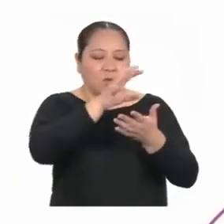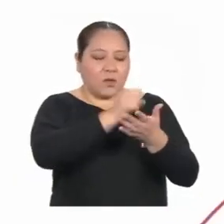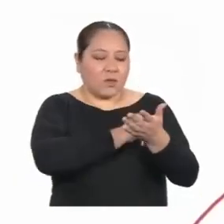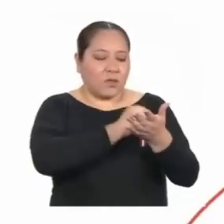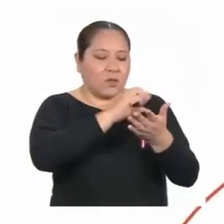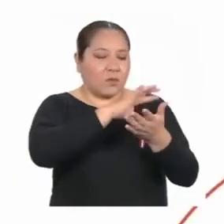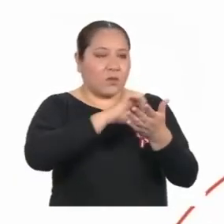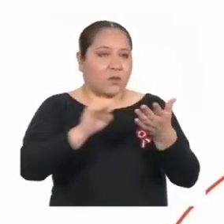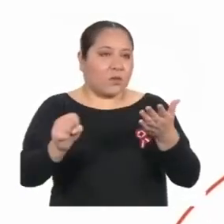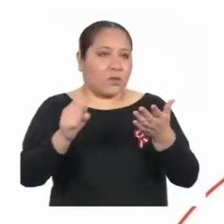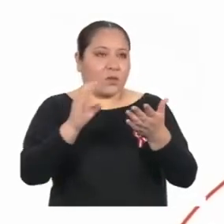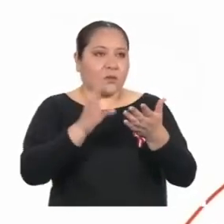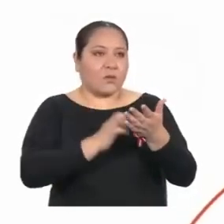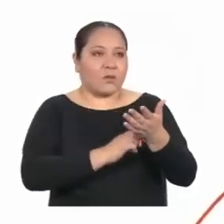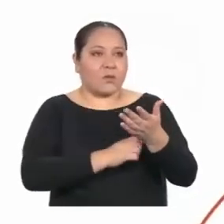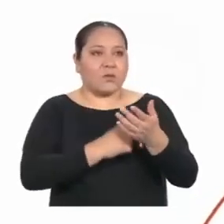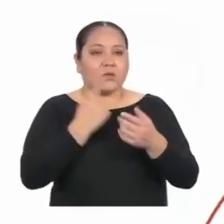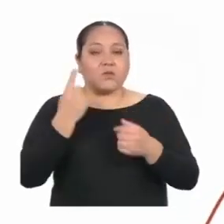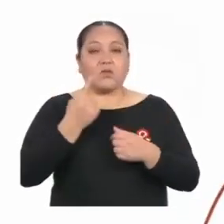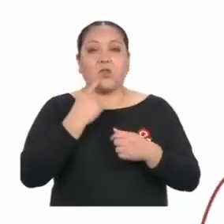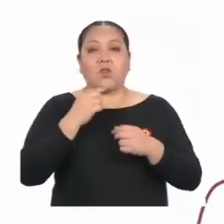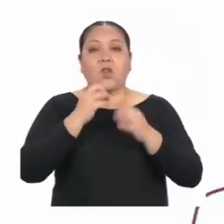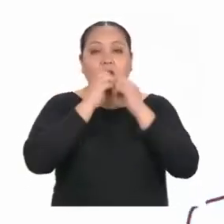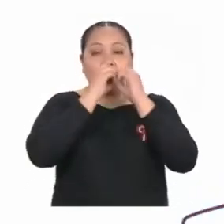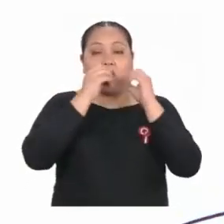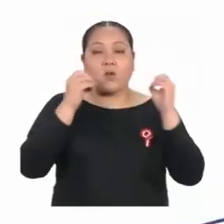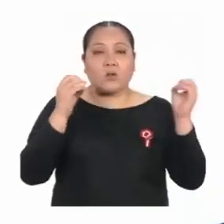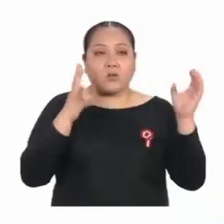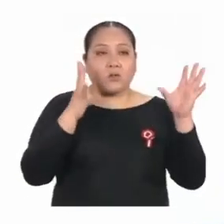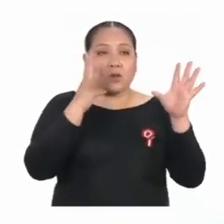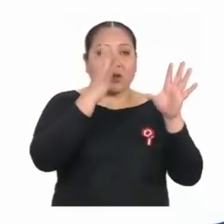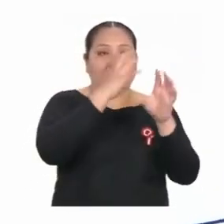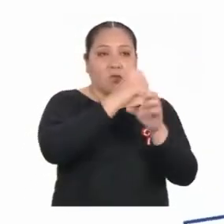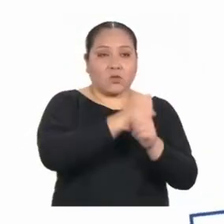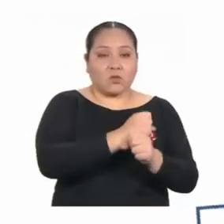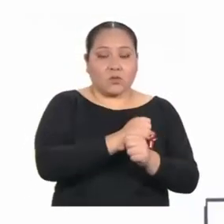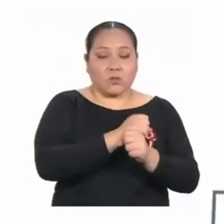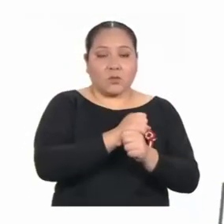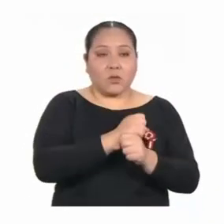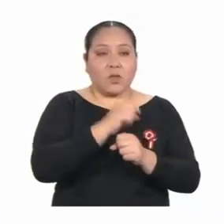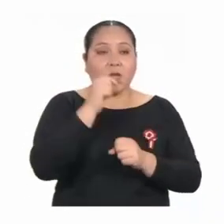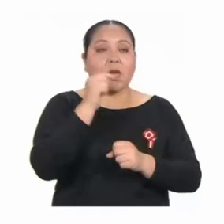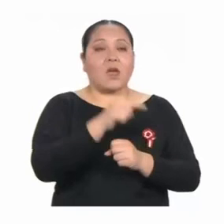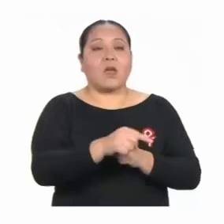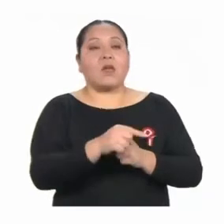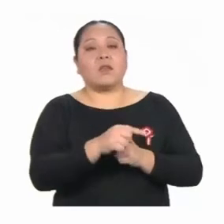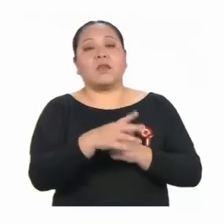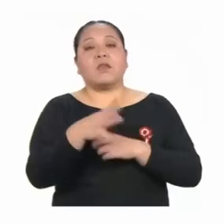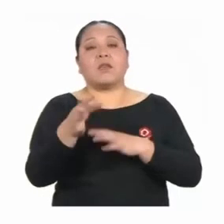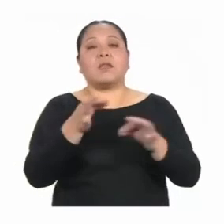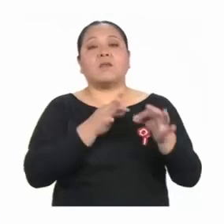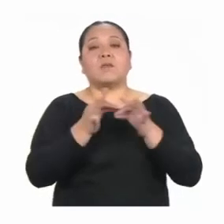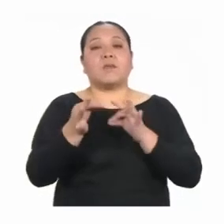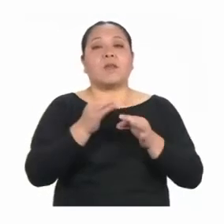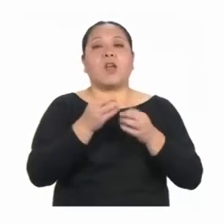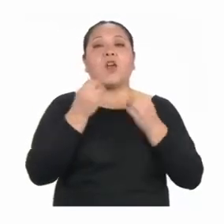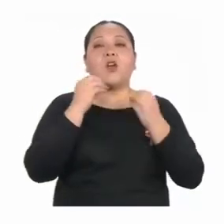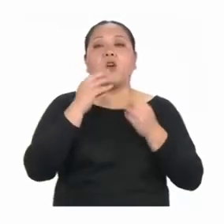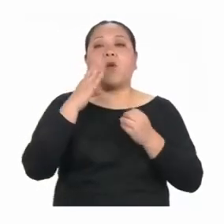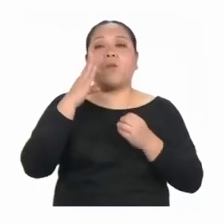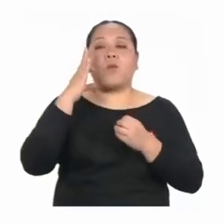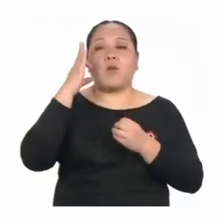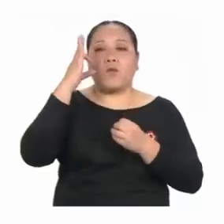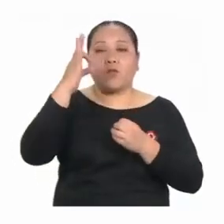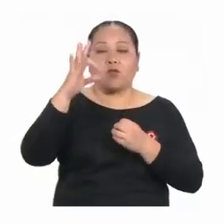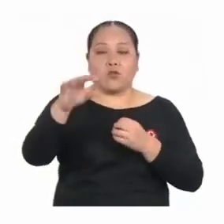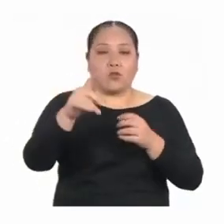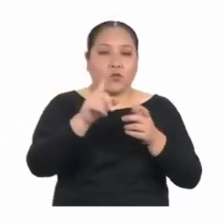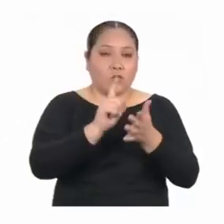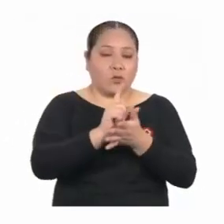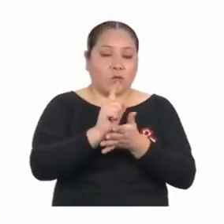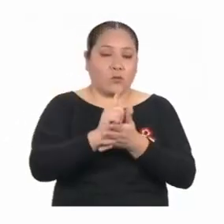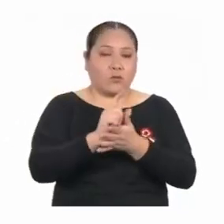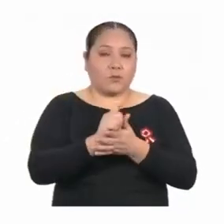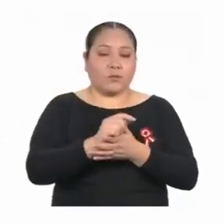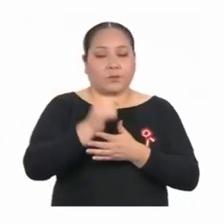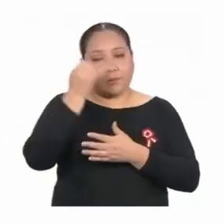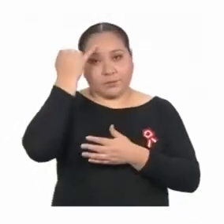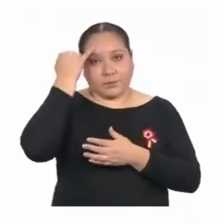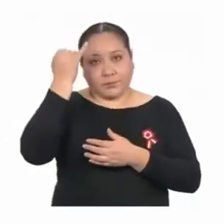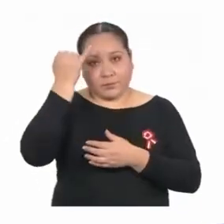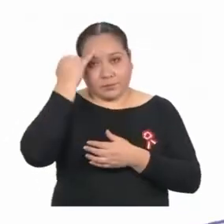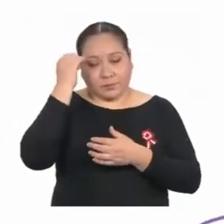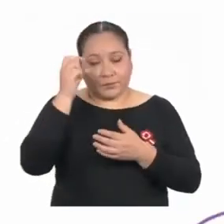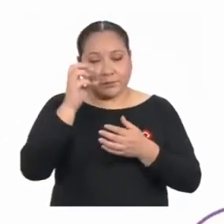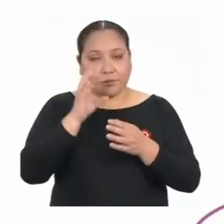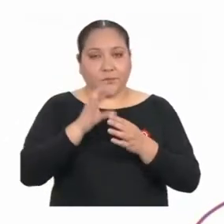quedamos solo con la oración que resume todo el párrafo, porque es ahí donde explica cómo es la Lima del futuro. La idea principal,